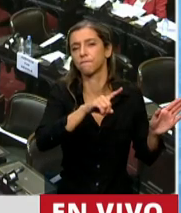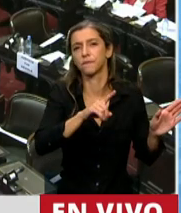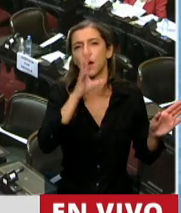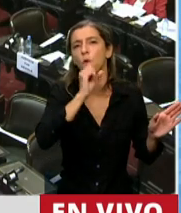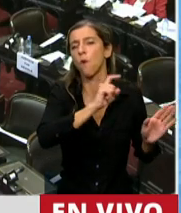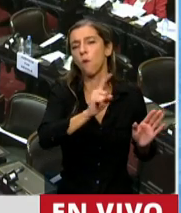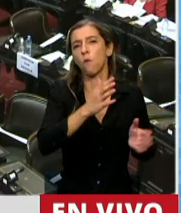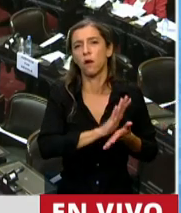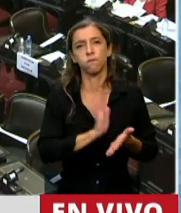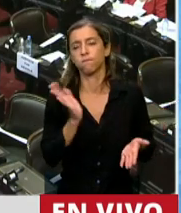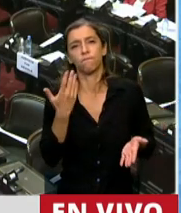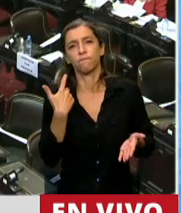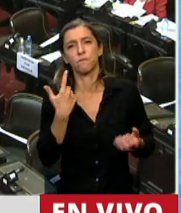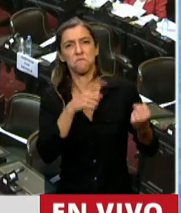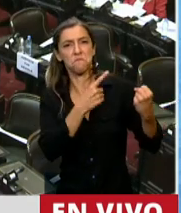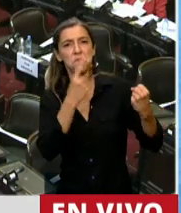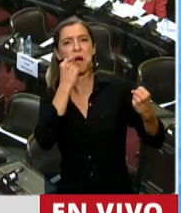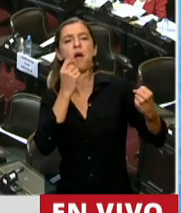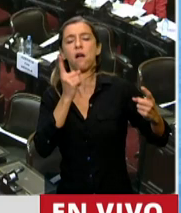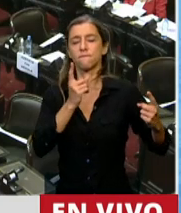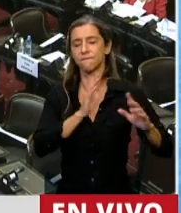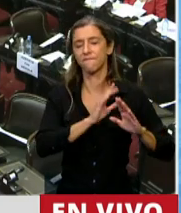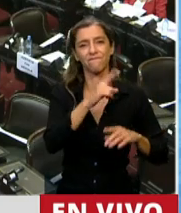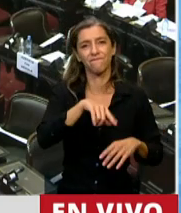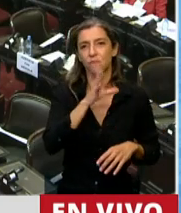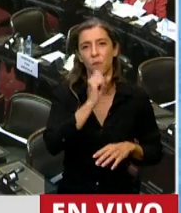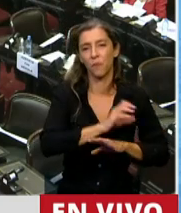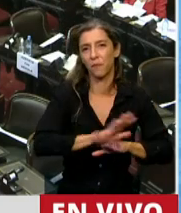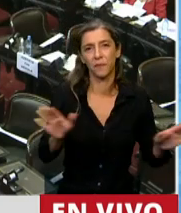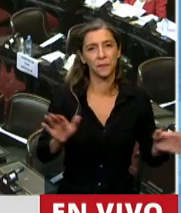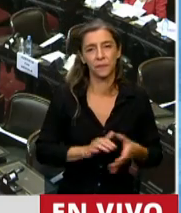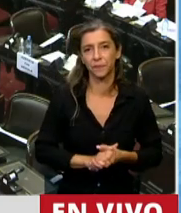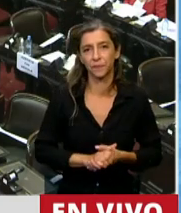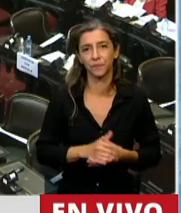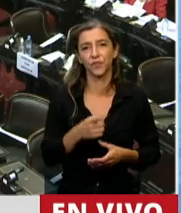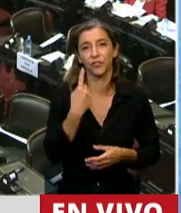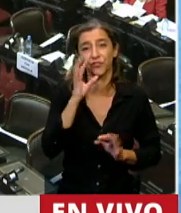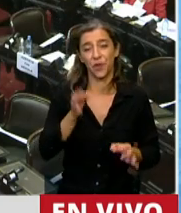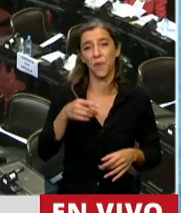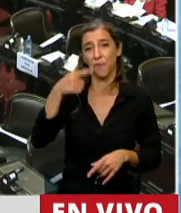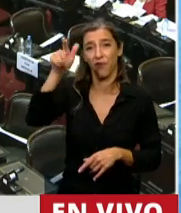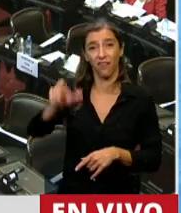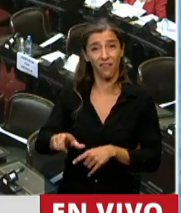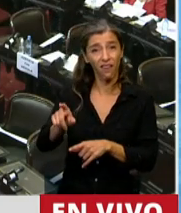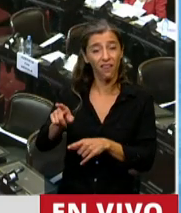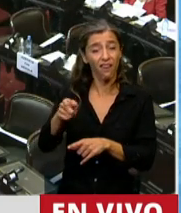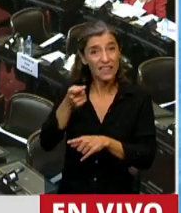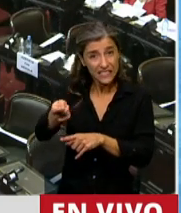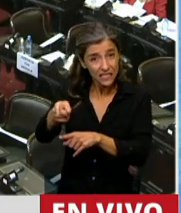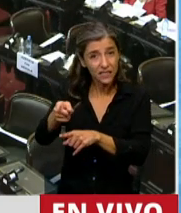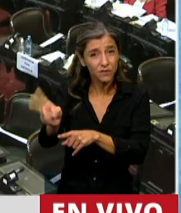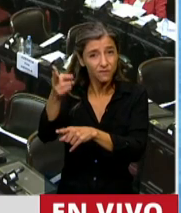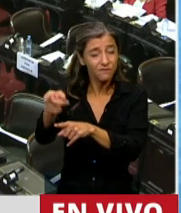este aberrante hecho queda más que claro lo que muchas organizaciones de